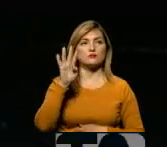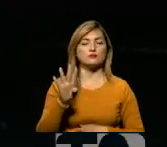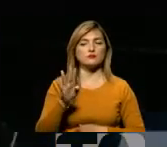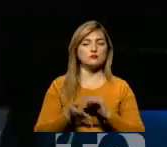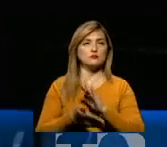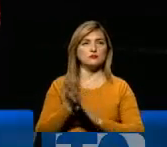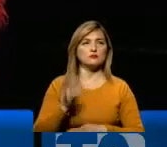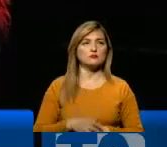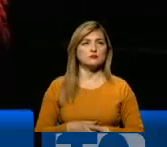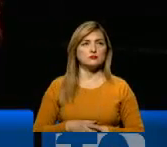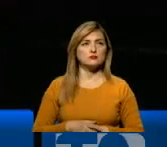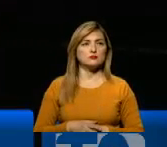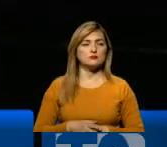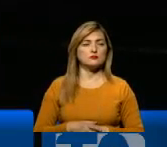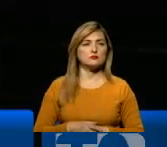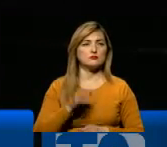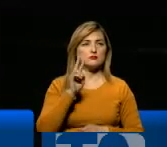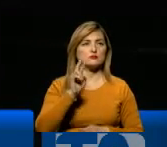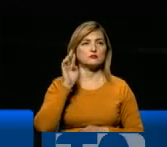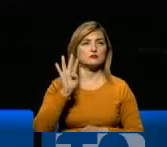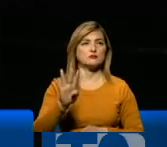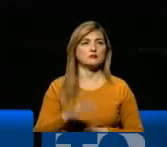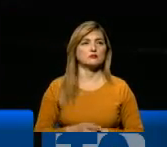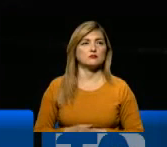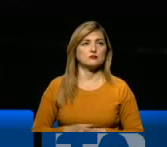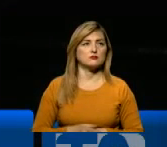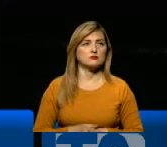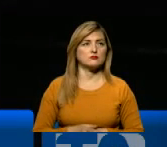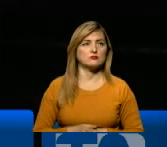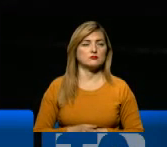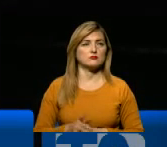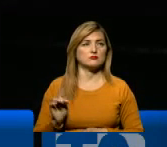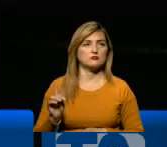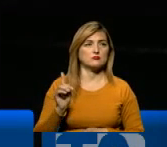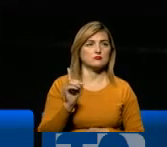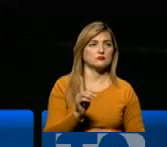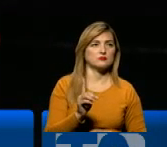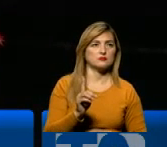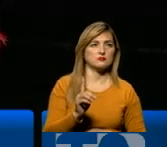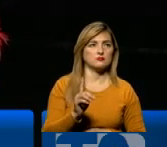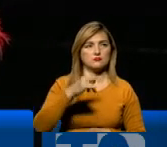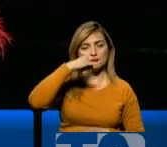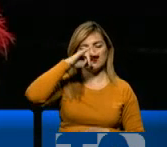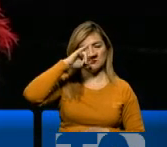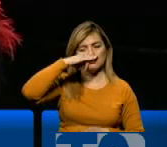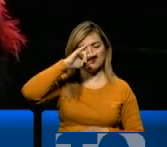está pase, pero el 24 usted se va y pasan unos niños.